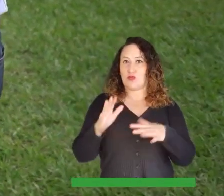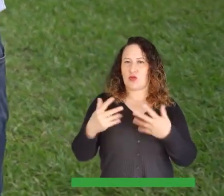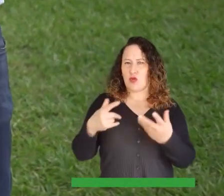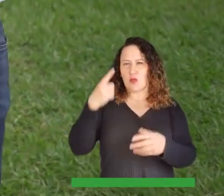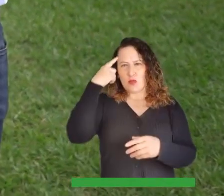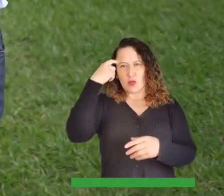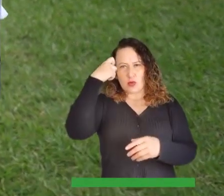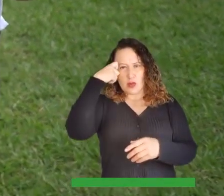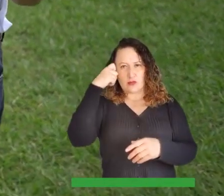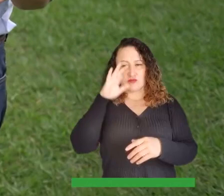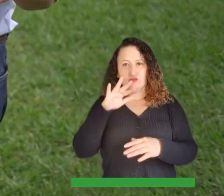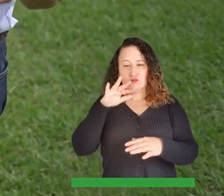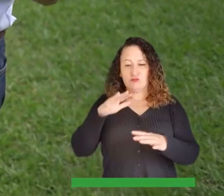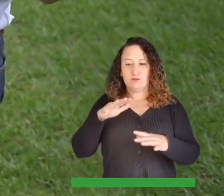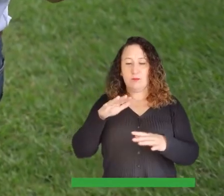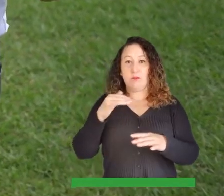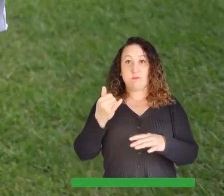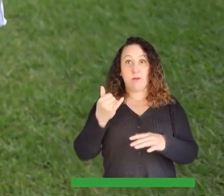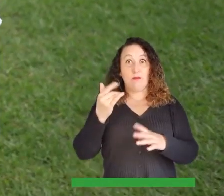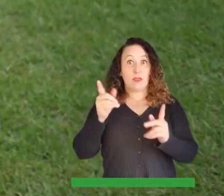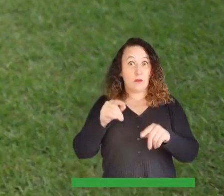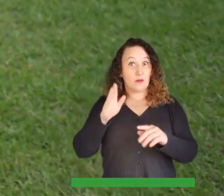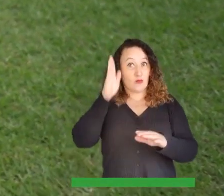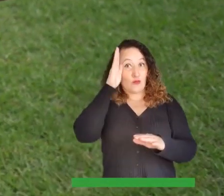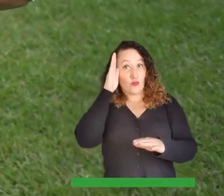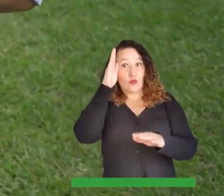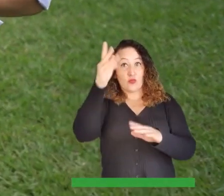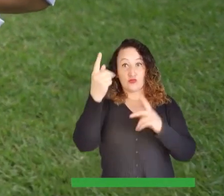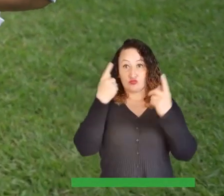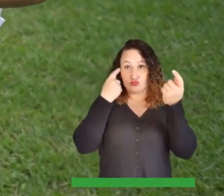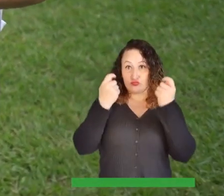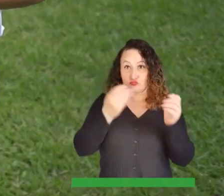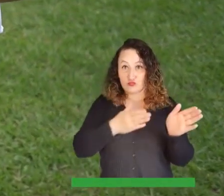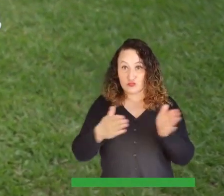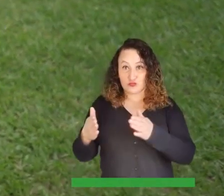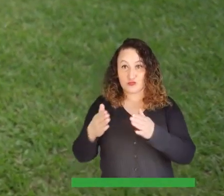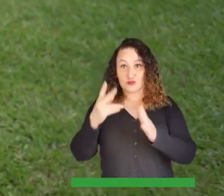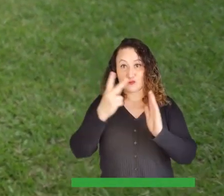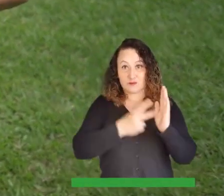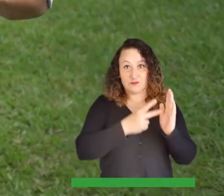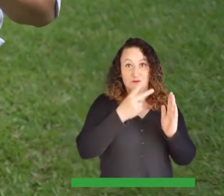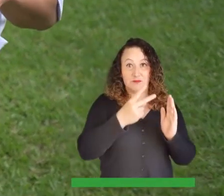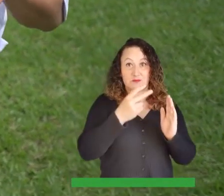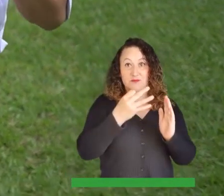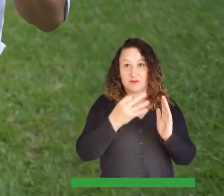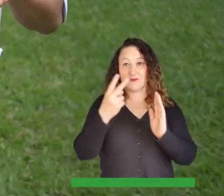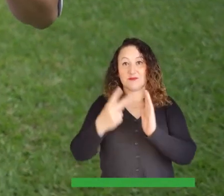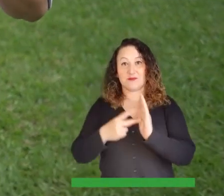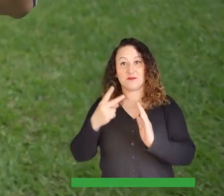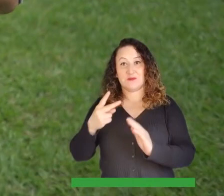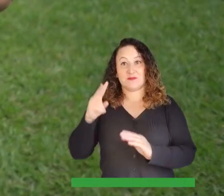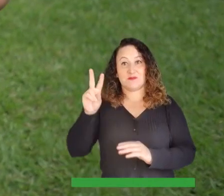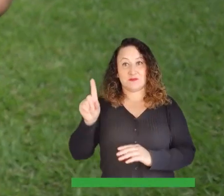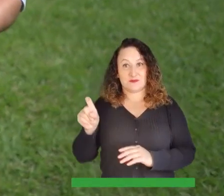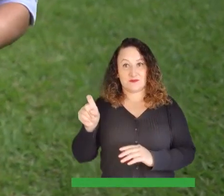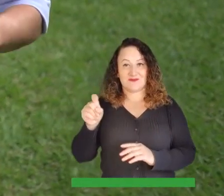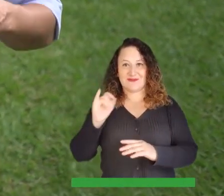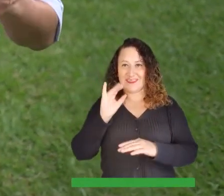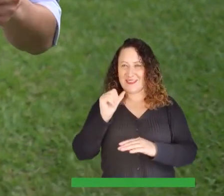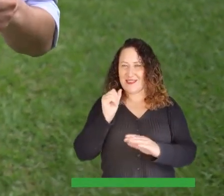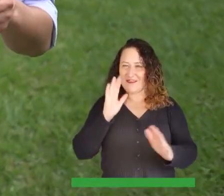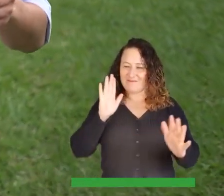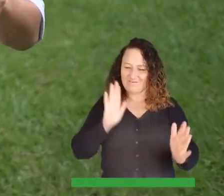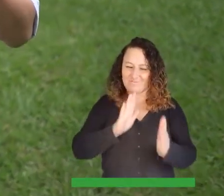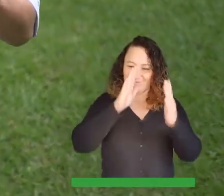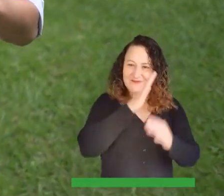los retos actuales del sector y el futuro de nuestro plan estratégico 2023-2026 ICA más cerca del campo.